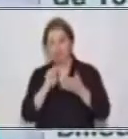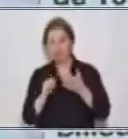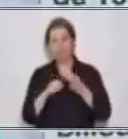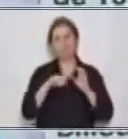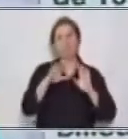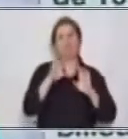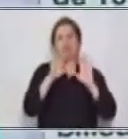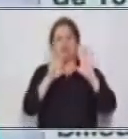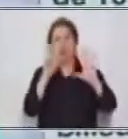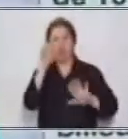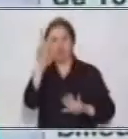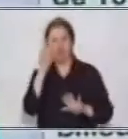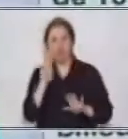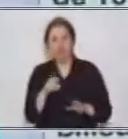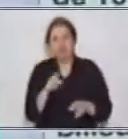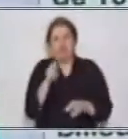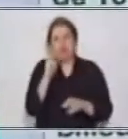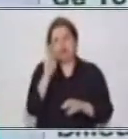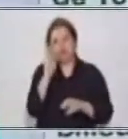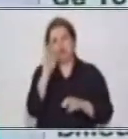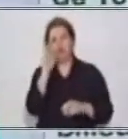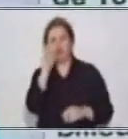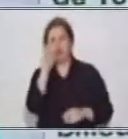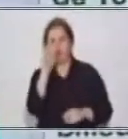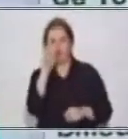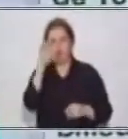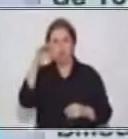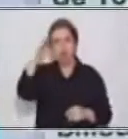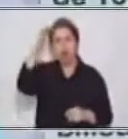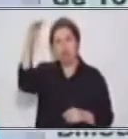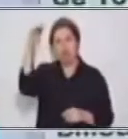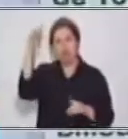5 por 2, 10. Y 1, porque solo llevo una más,